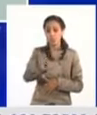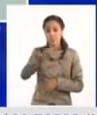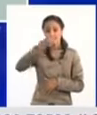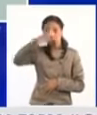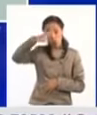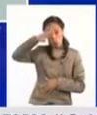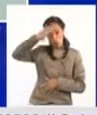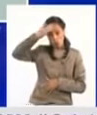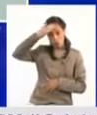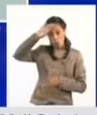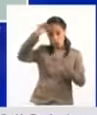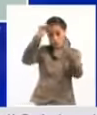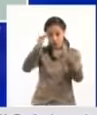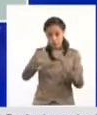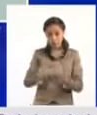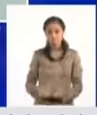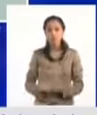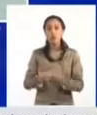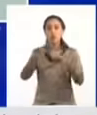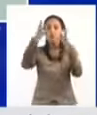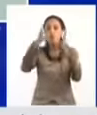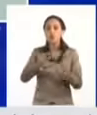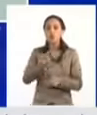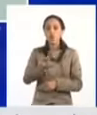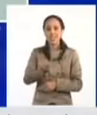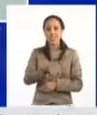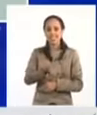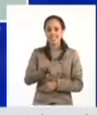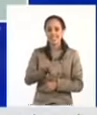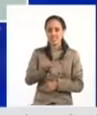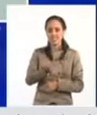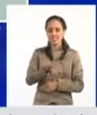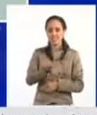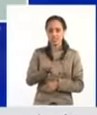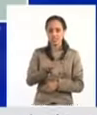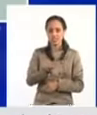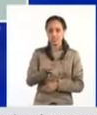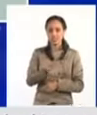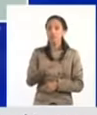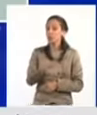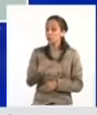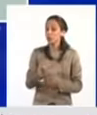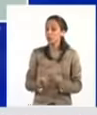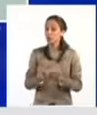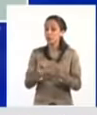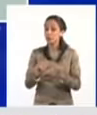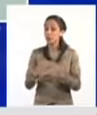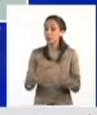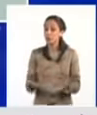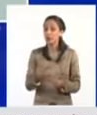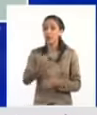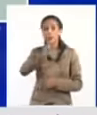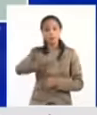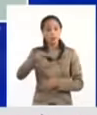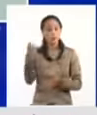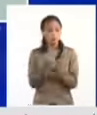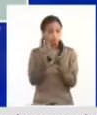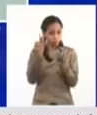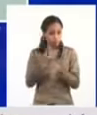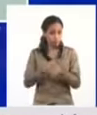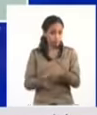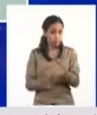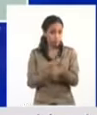en la posición número 15. Estoy hablando en cuanto al número de casos diagnosticados en el día de